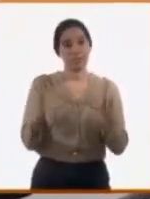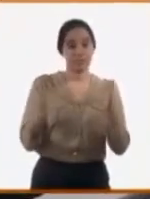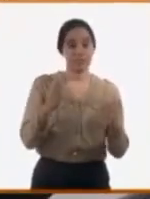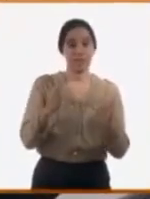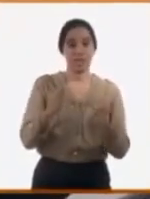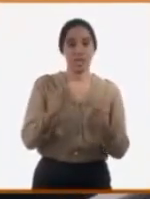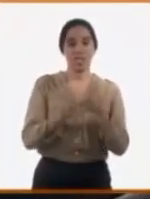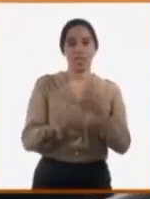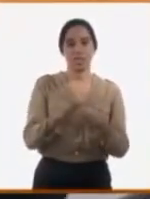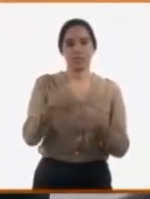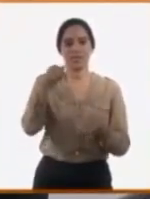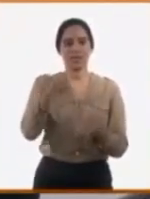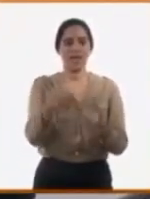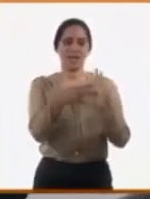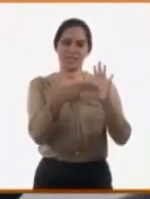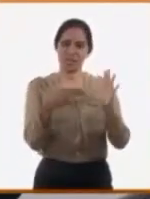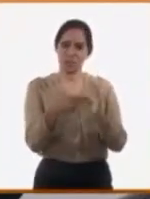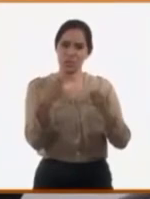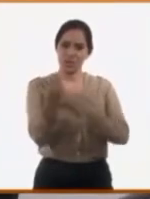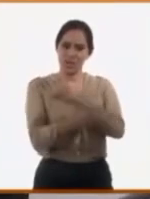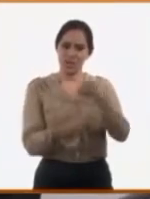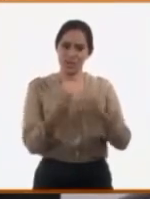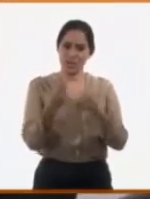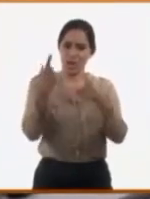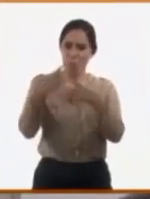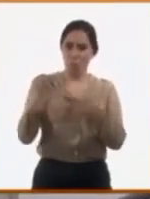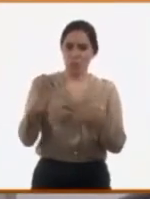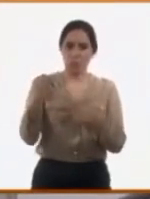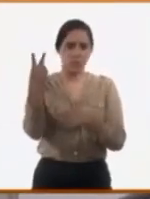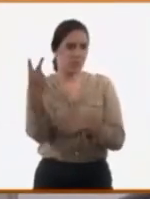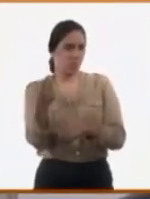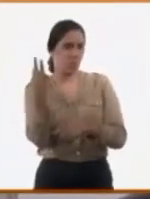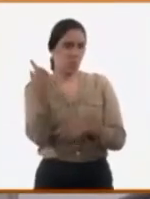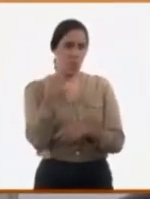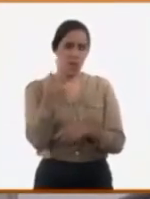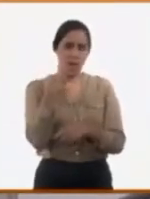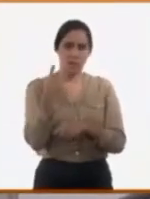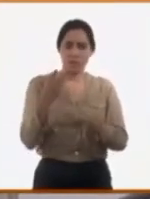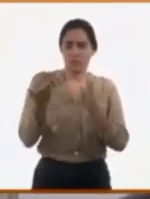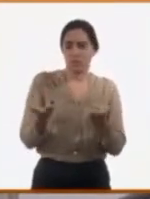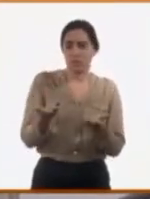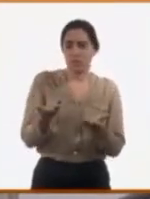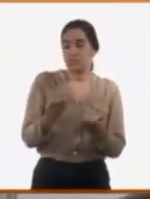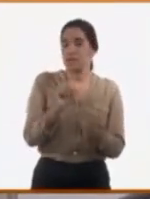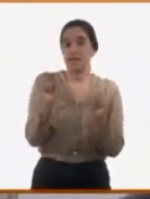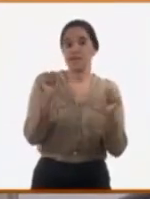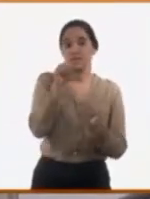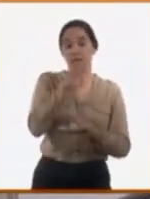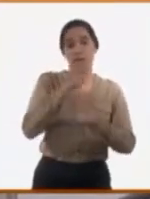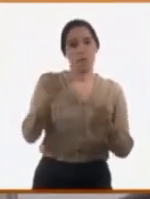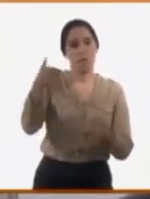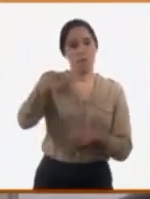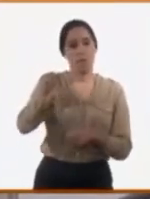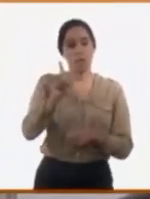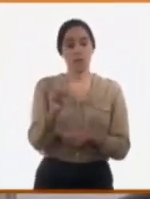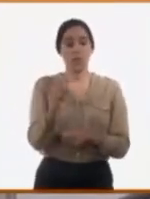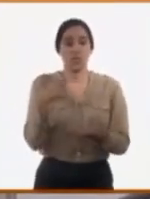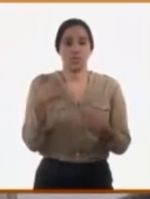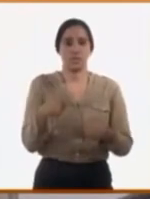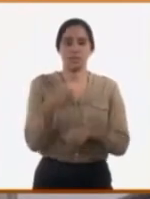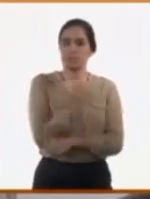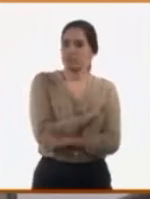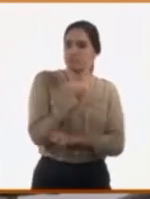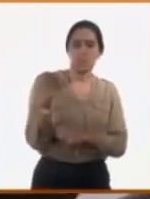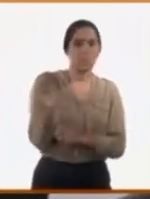asignatura para el otro curso y no es que usted la puede estar cambiando Incluso se acabó Julio donde me debía graduar septiembre octubre